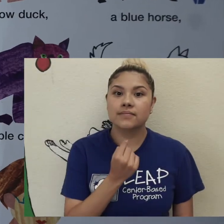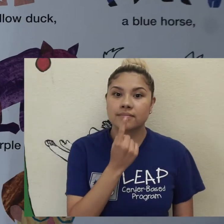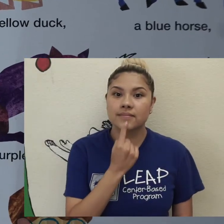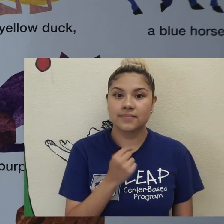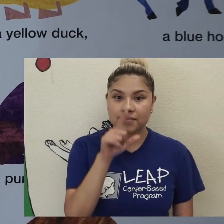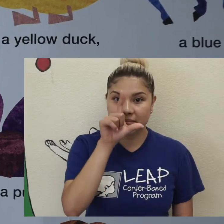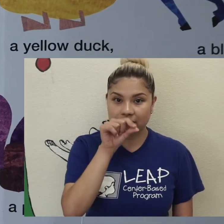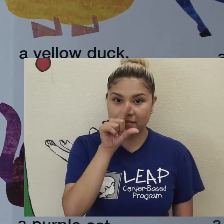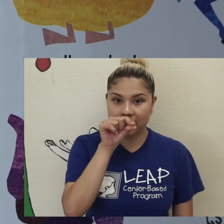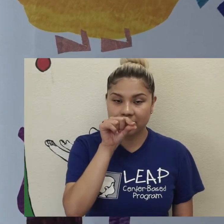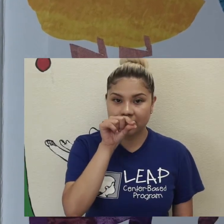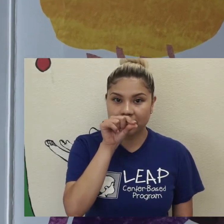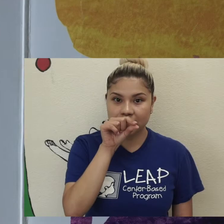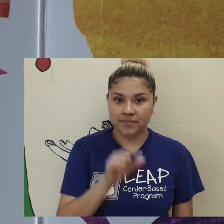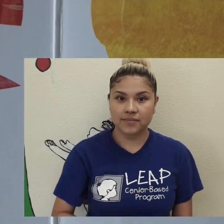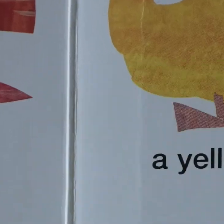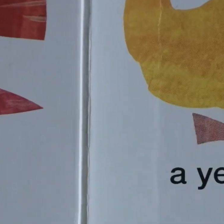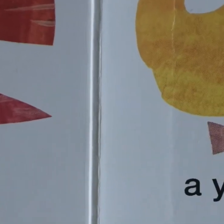un pájaro rojo,